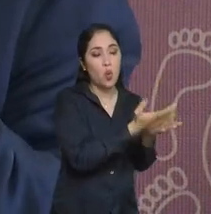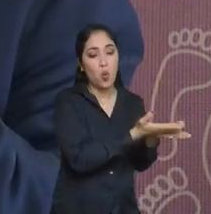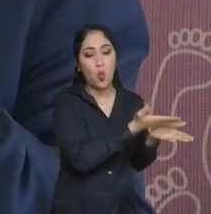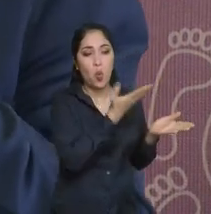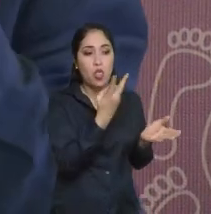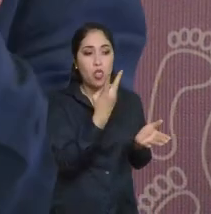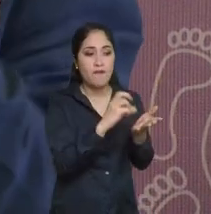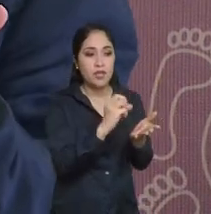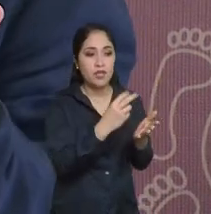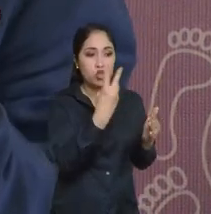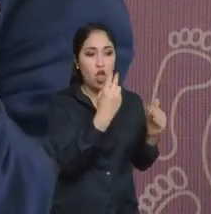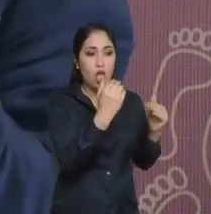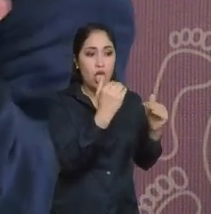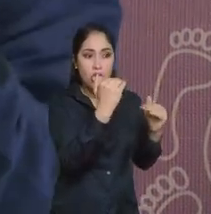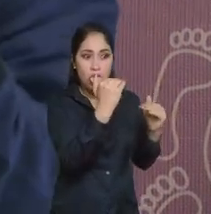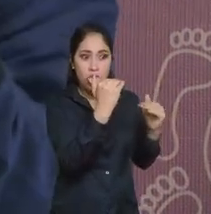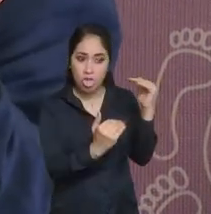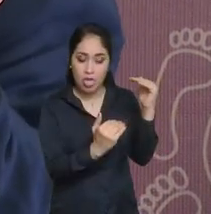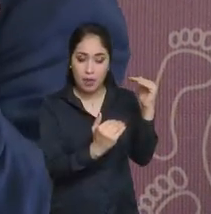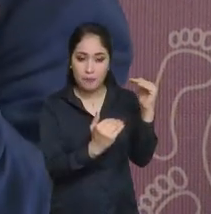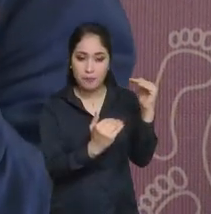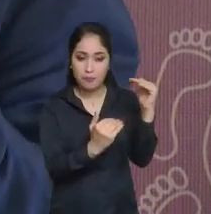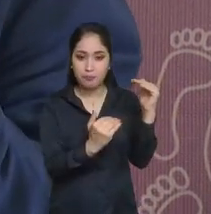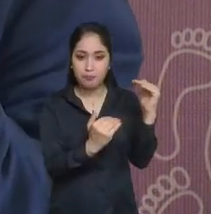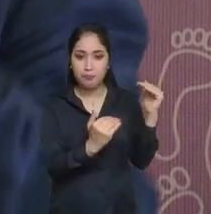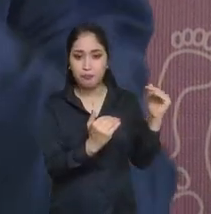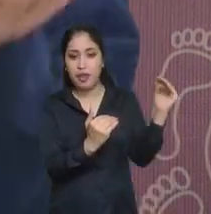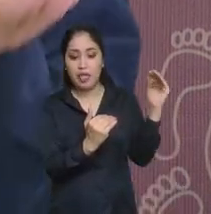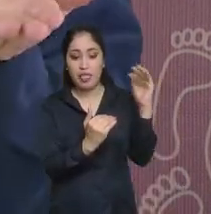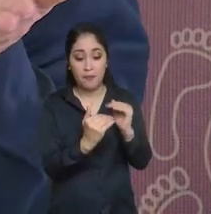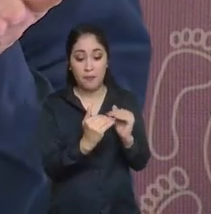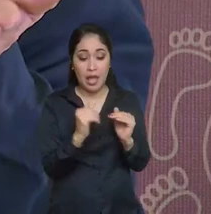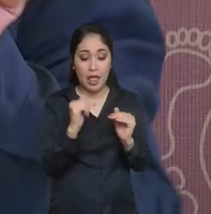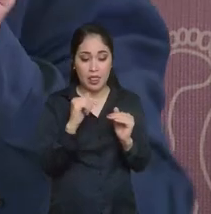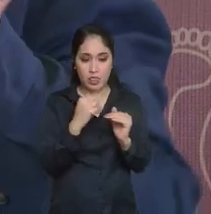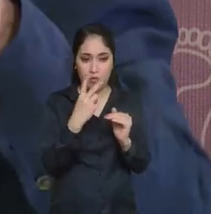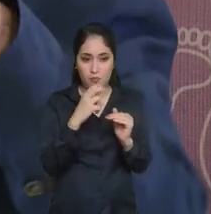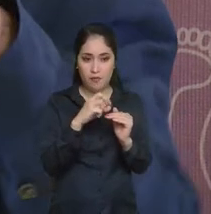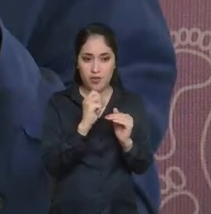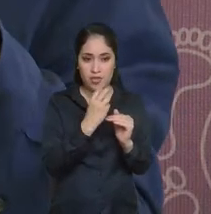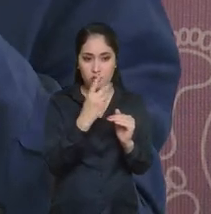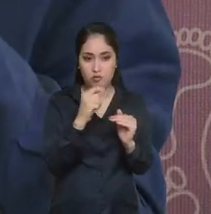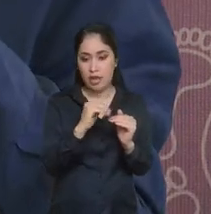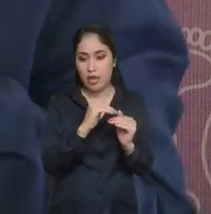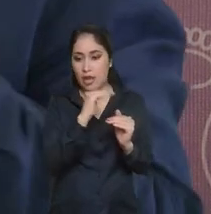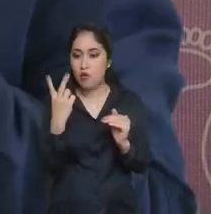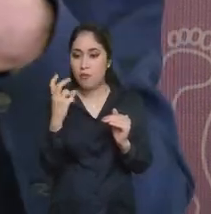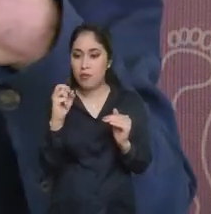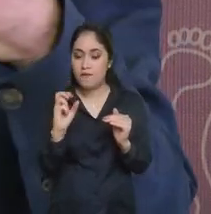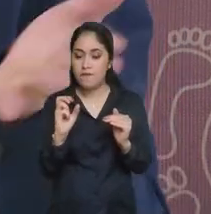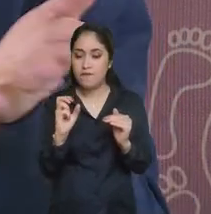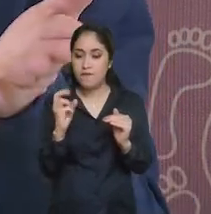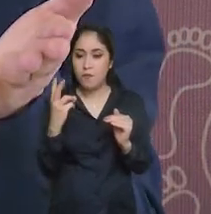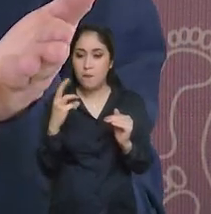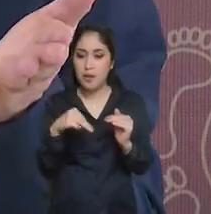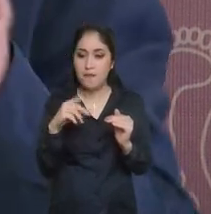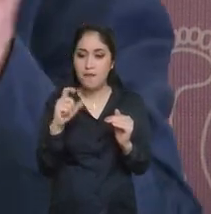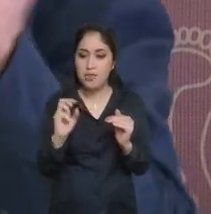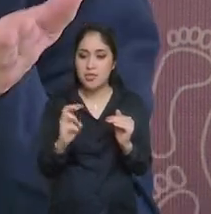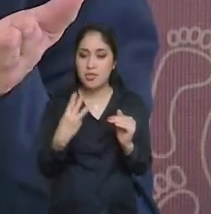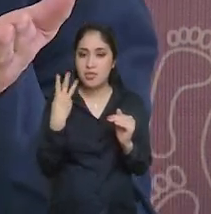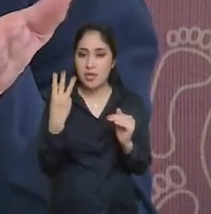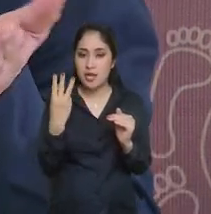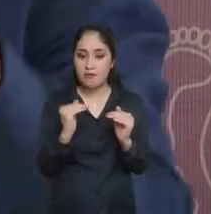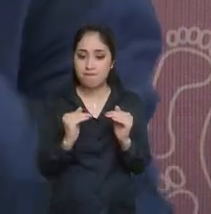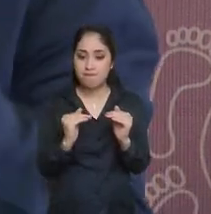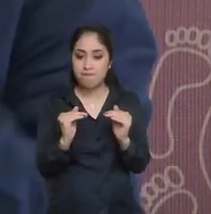2023, al inicio, justamente en el mes de enero, pues para nadie escapa que ha habido acontecimientos extraordinarios que de